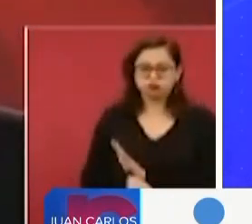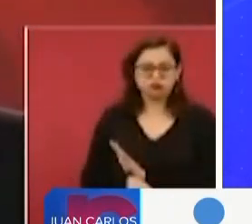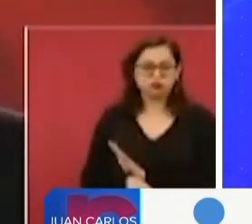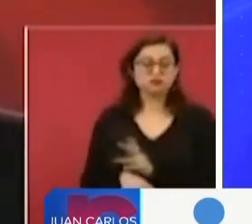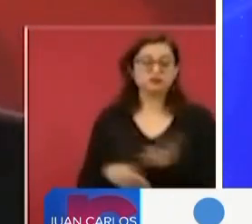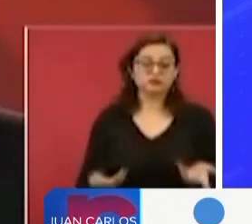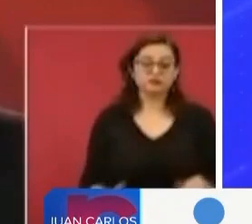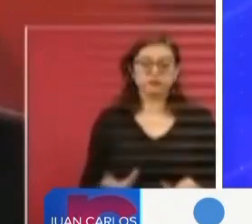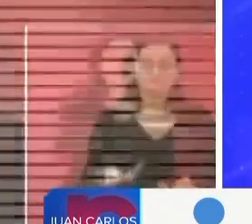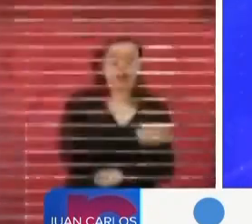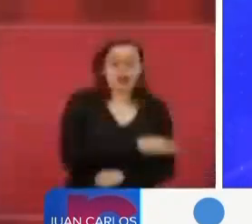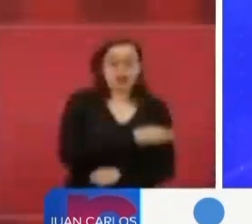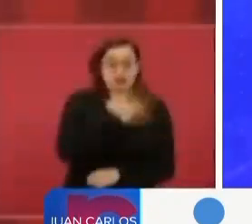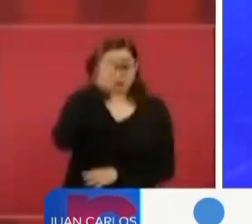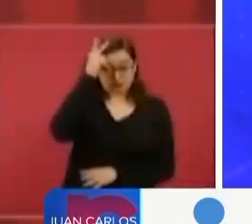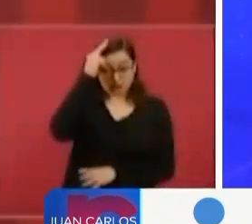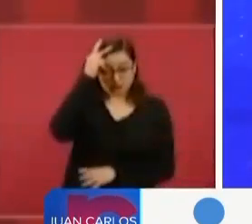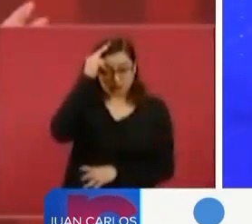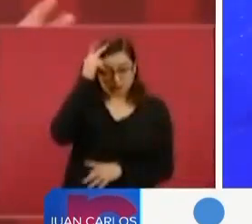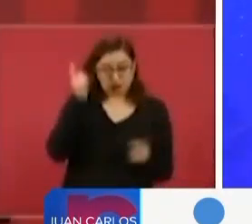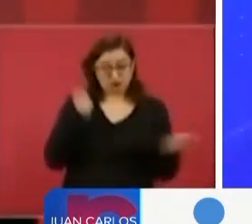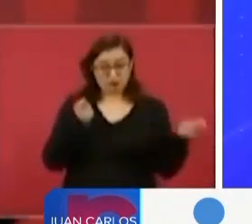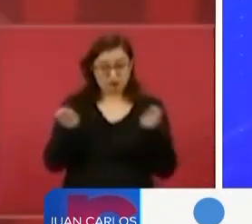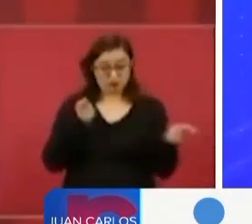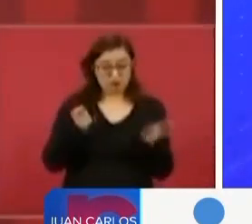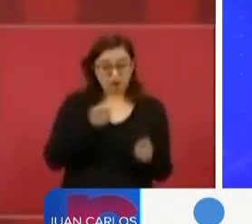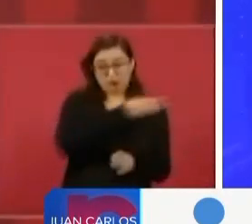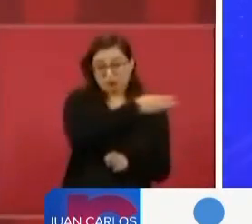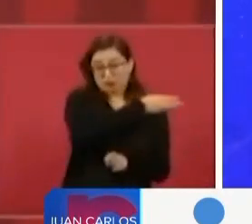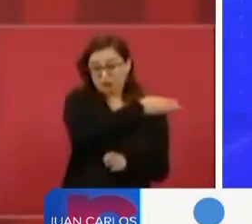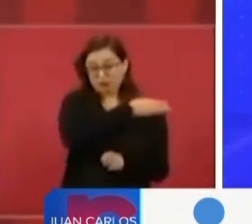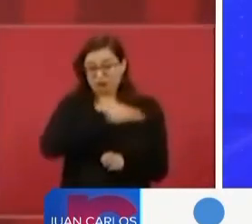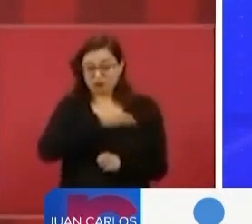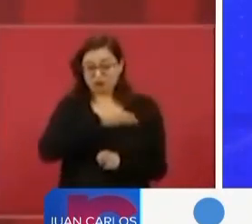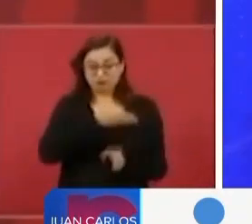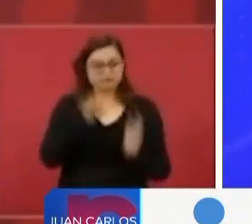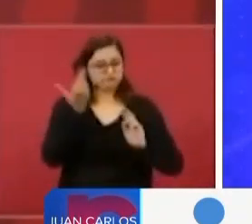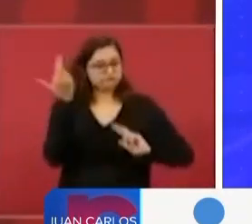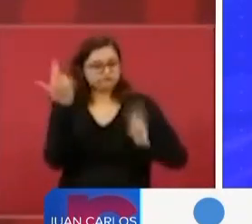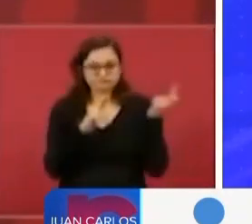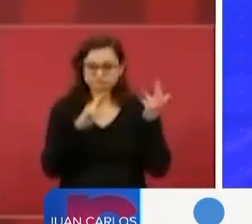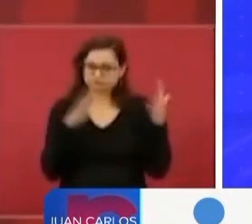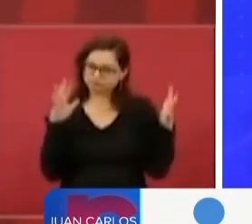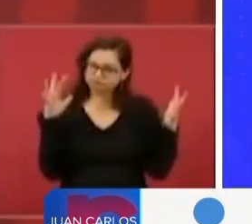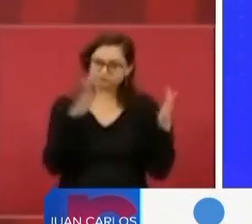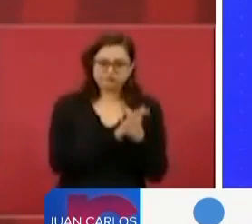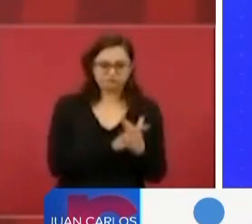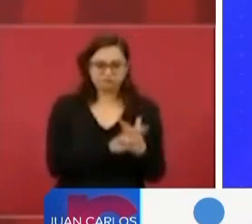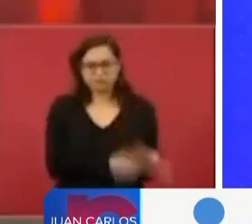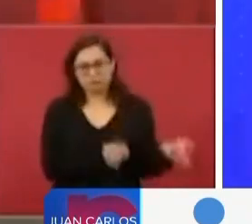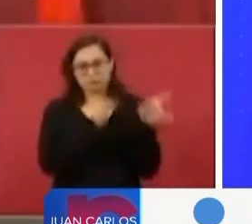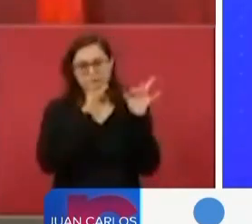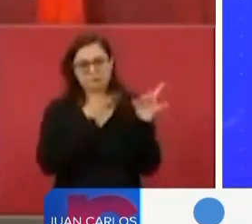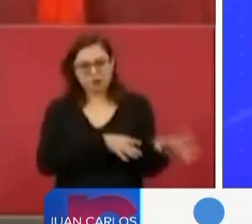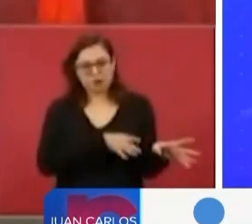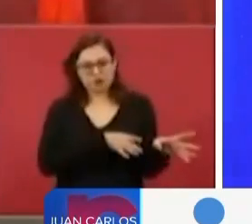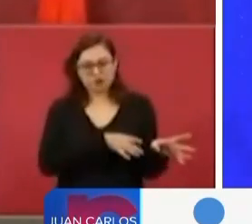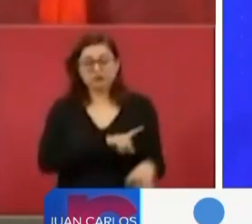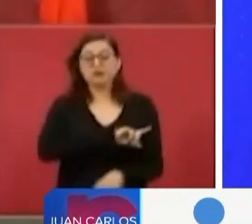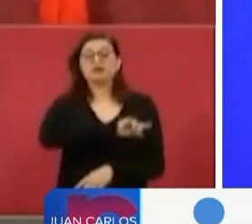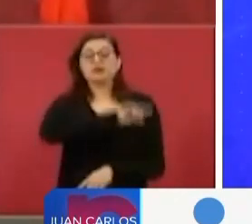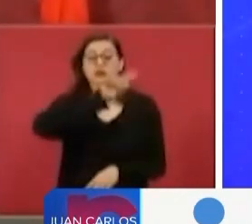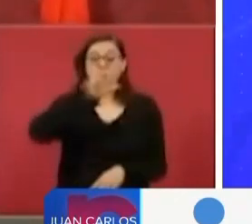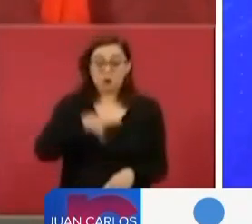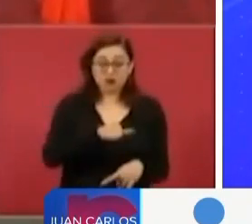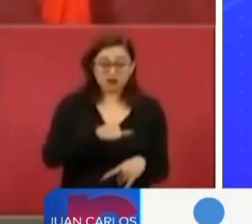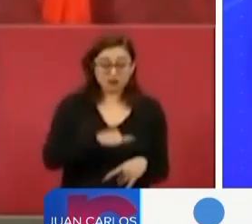la política neoliberal. Y el neoliberalismo desemboca en una crisis profunda,